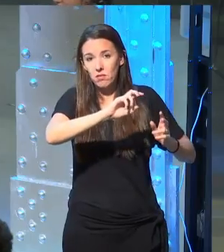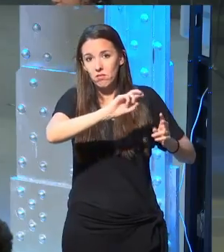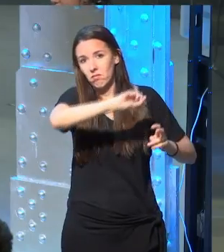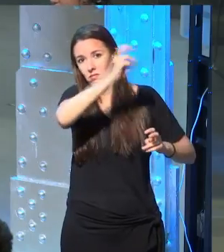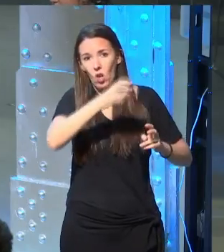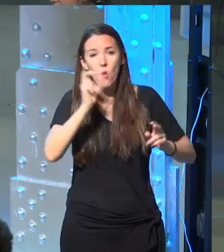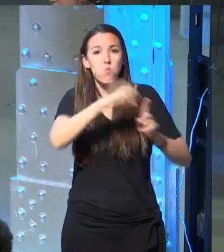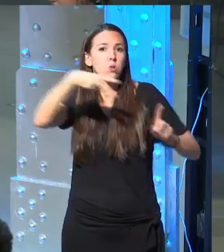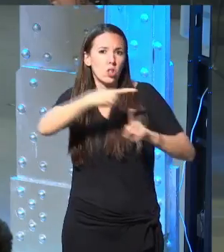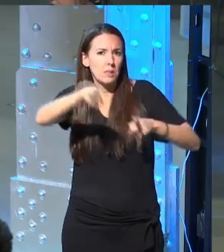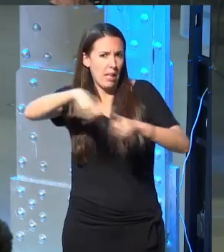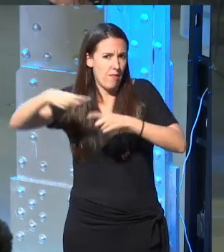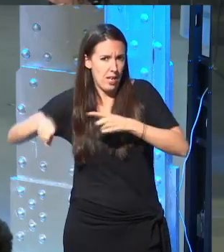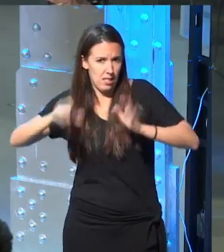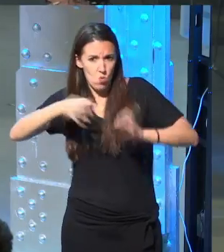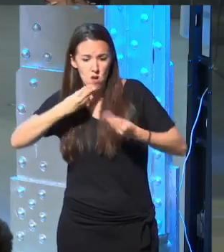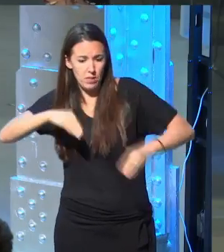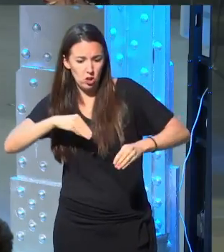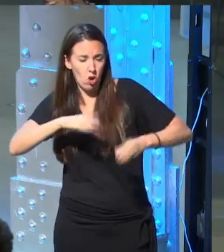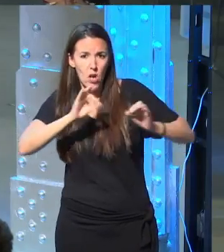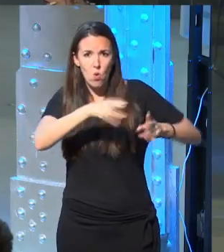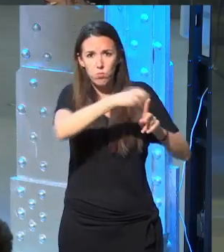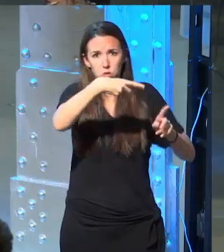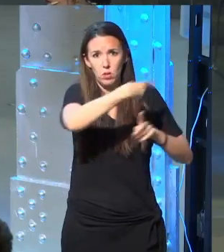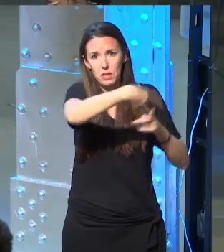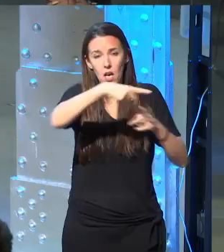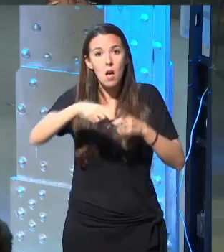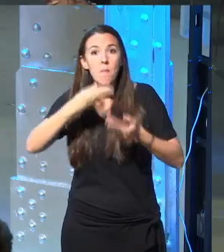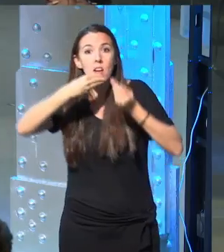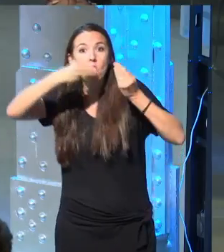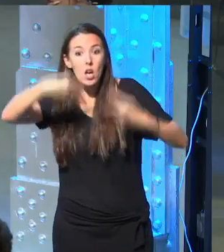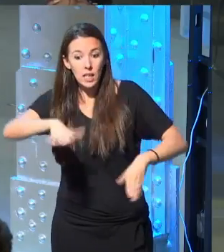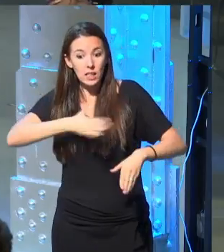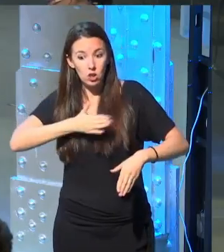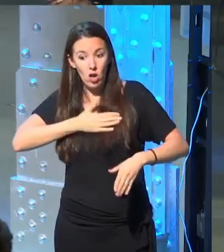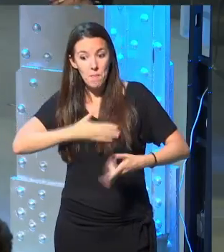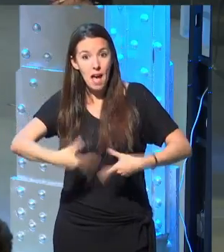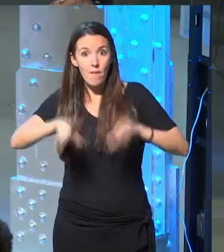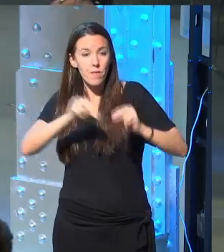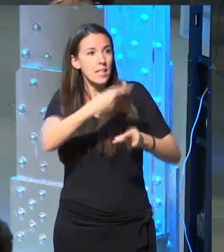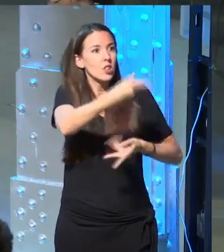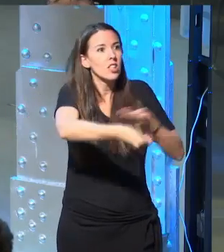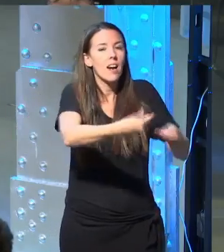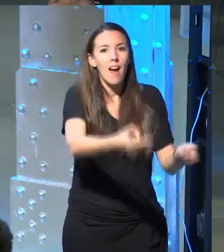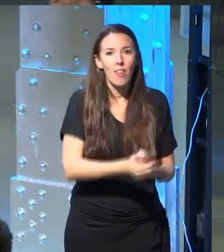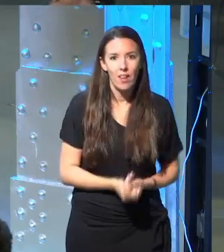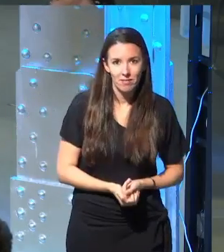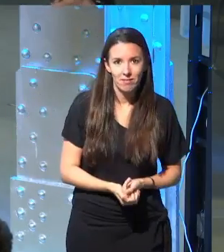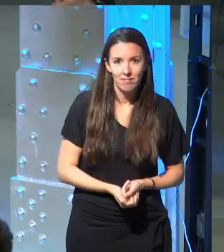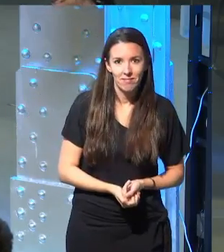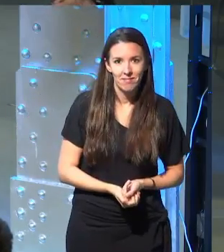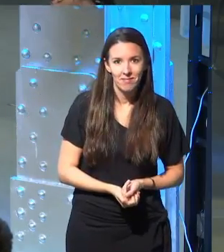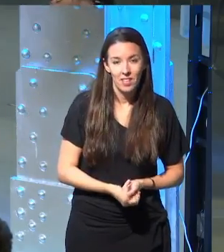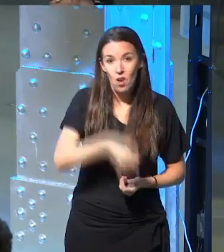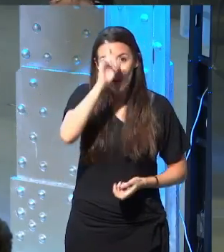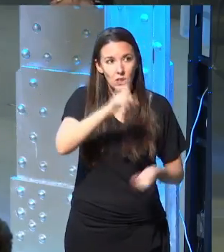diferentes ángulos de lo que me estaba pasando, ¿no? Pero claro, cuando se acabó la historia, están ya atrapados en un bucle del que no saben salir, porque es como, ¿y ahora qué?